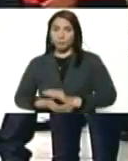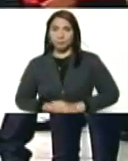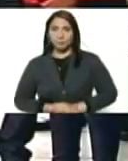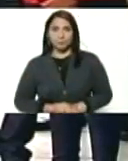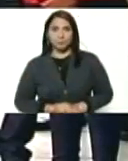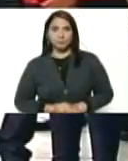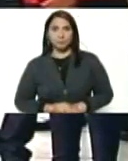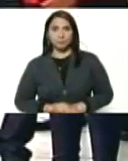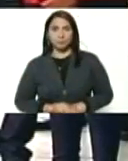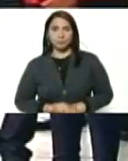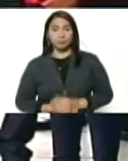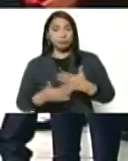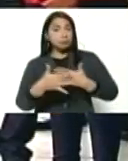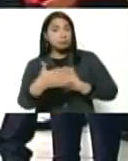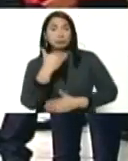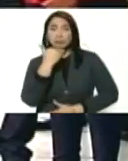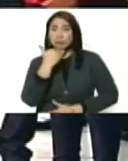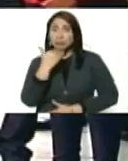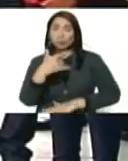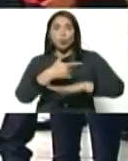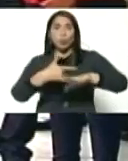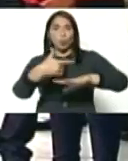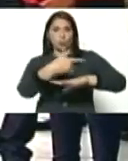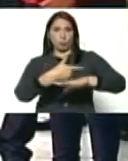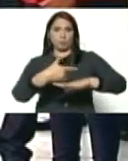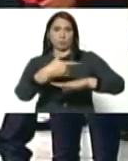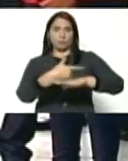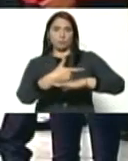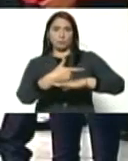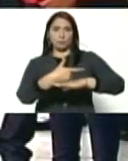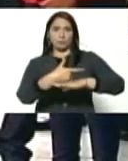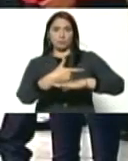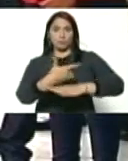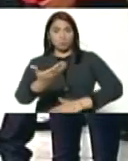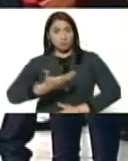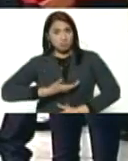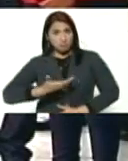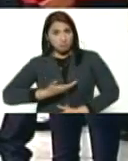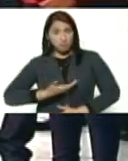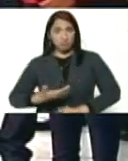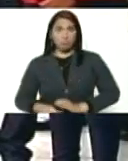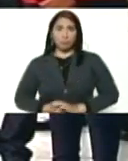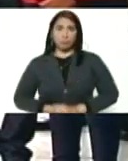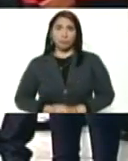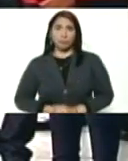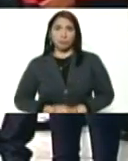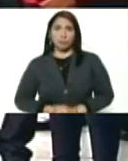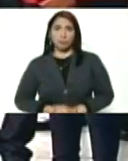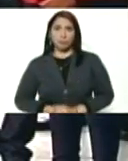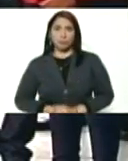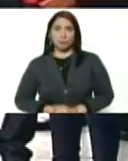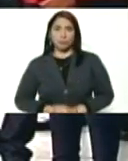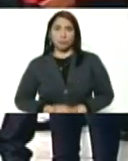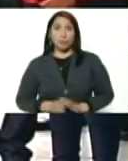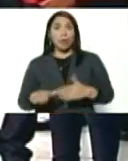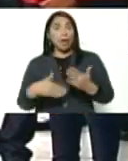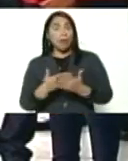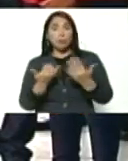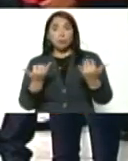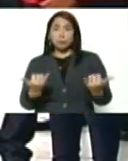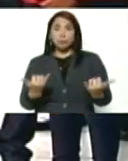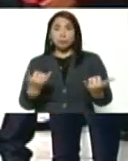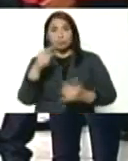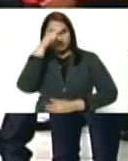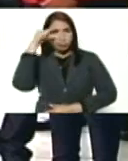elecciones a gobernadores, a alcaldes, previsto hasta ahora, y el